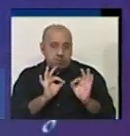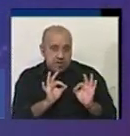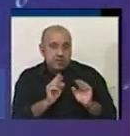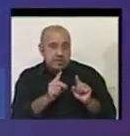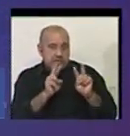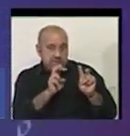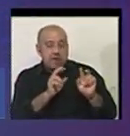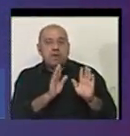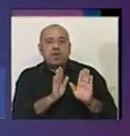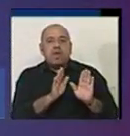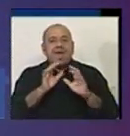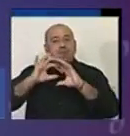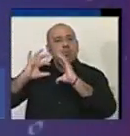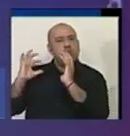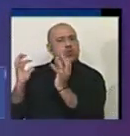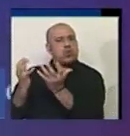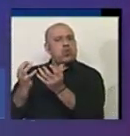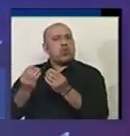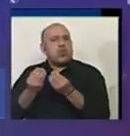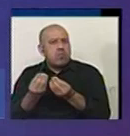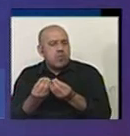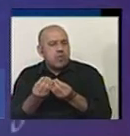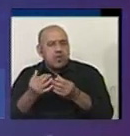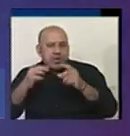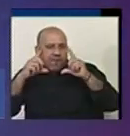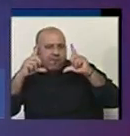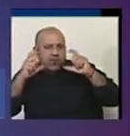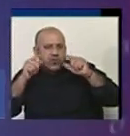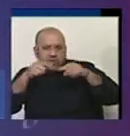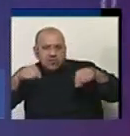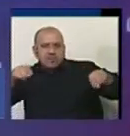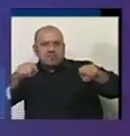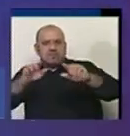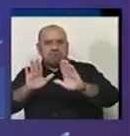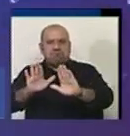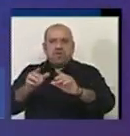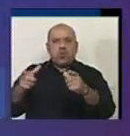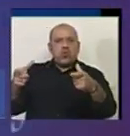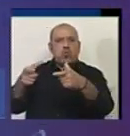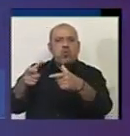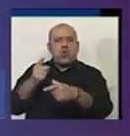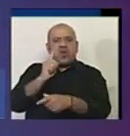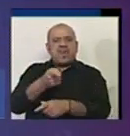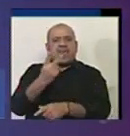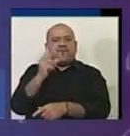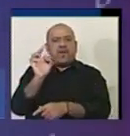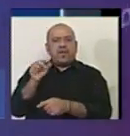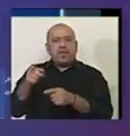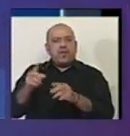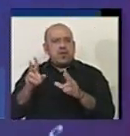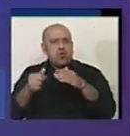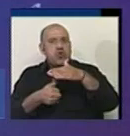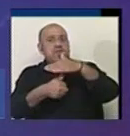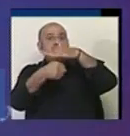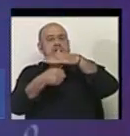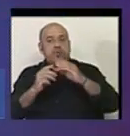del mundo, lo que vos decías, ¿no? La foto de esta fastuosidad y todo este glamour en Buenos Aires con los líderes del